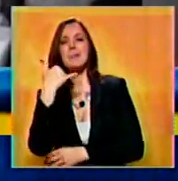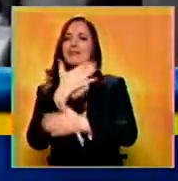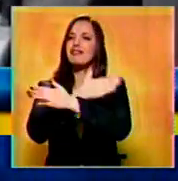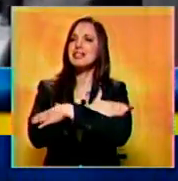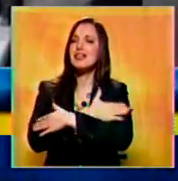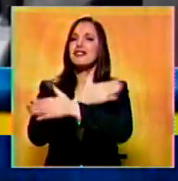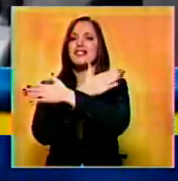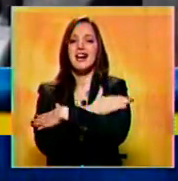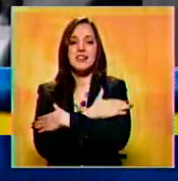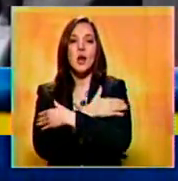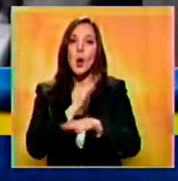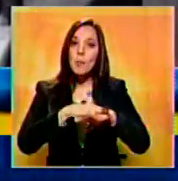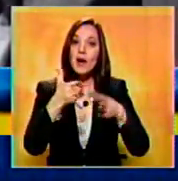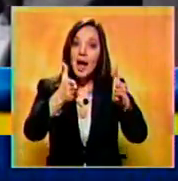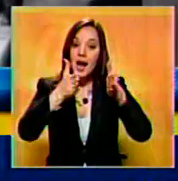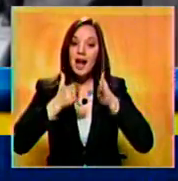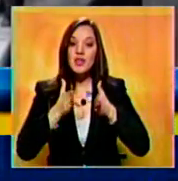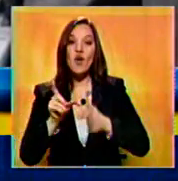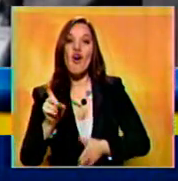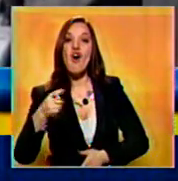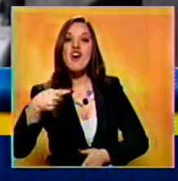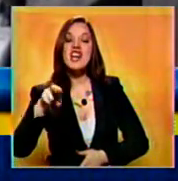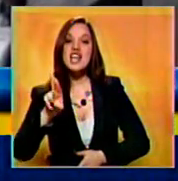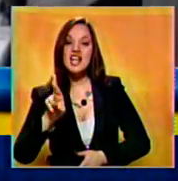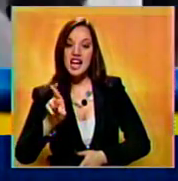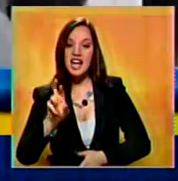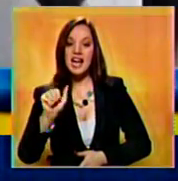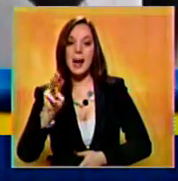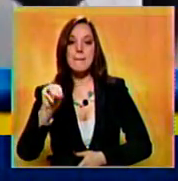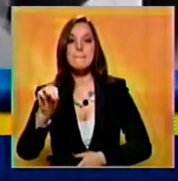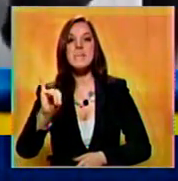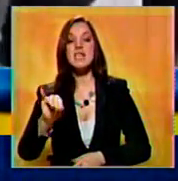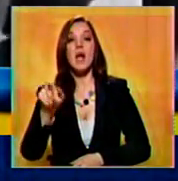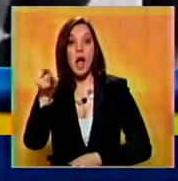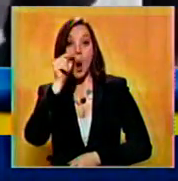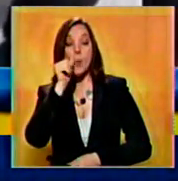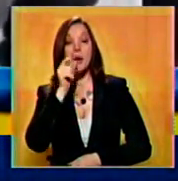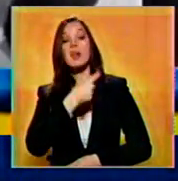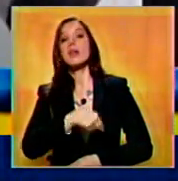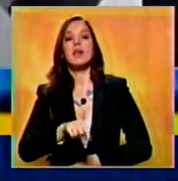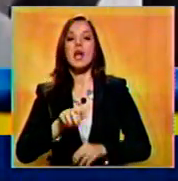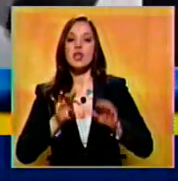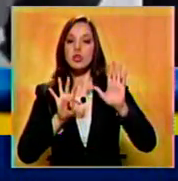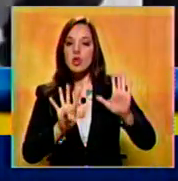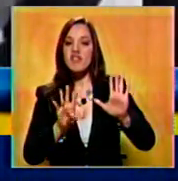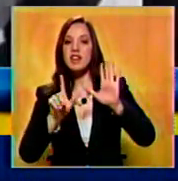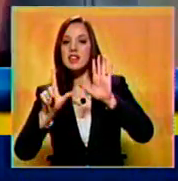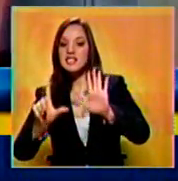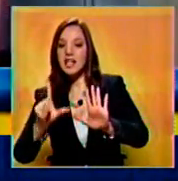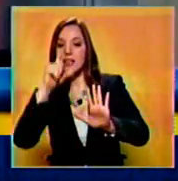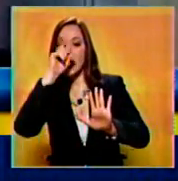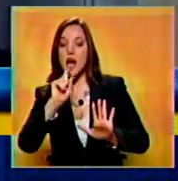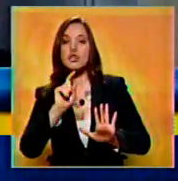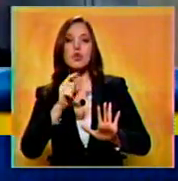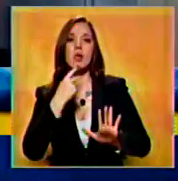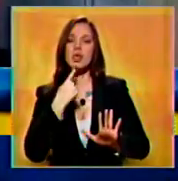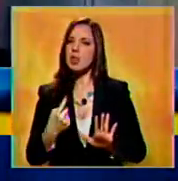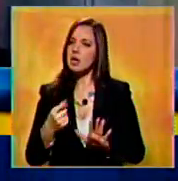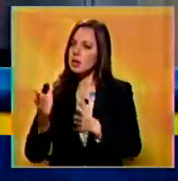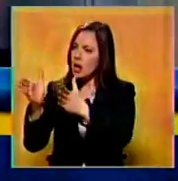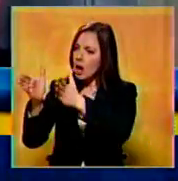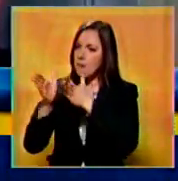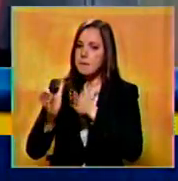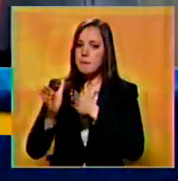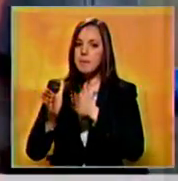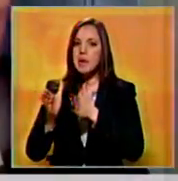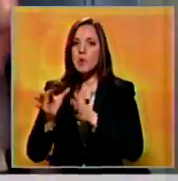su merecido Grammy. El llanero de 97 años afirmó sentirse muy contento porque considera que no es un premio corriente,